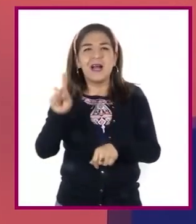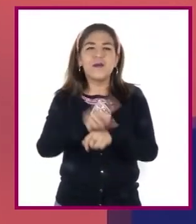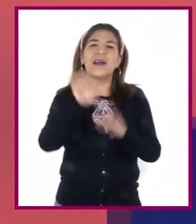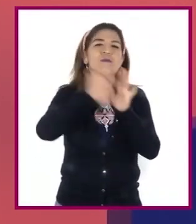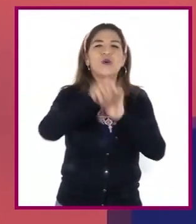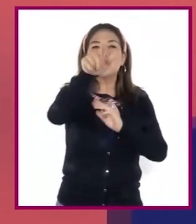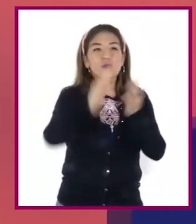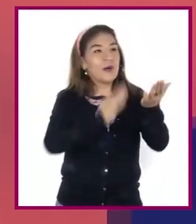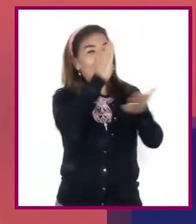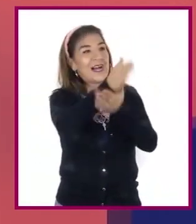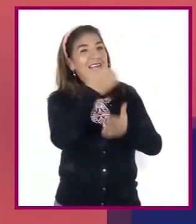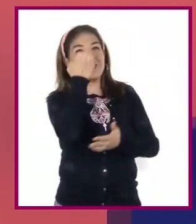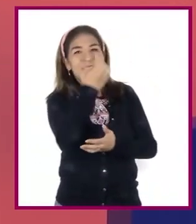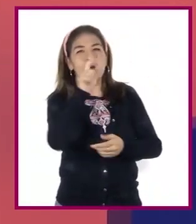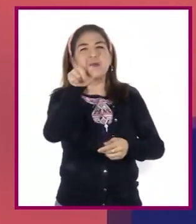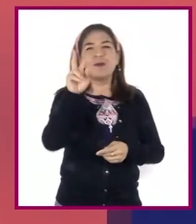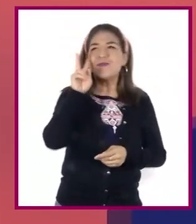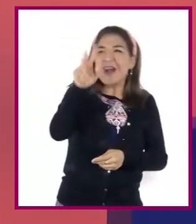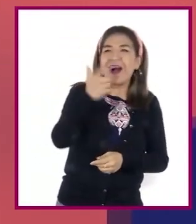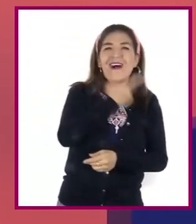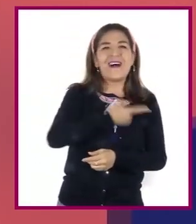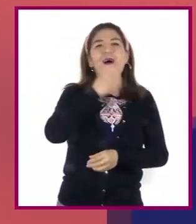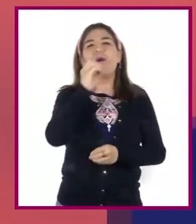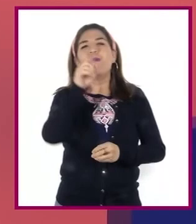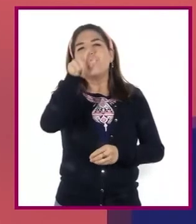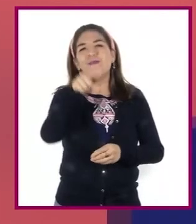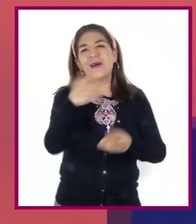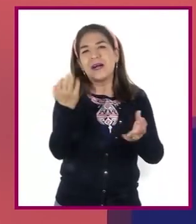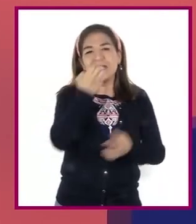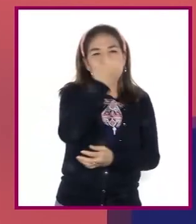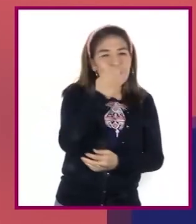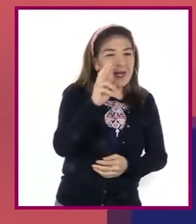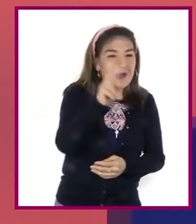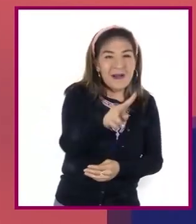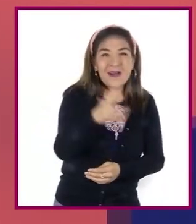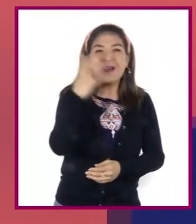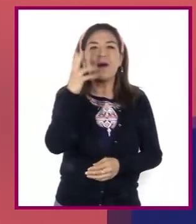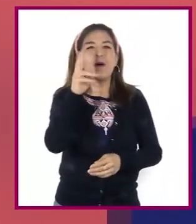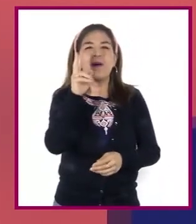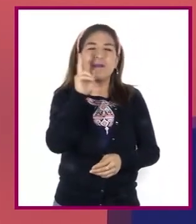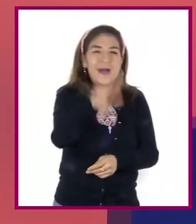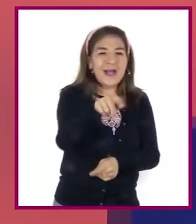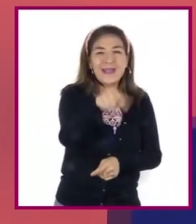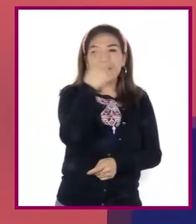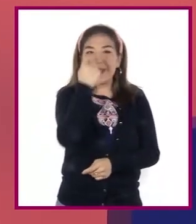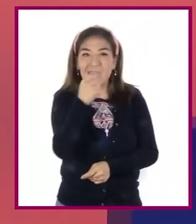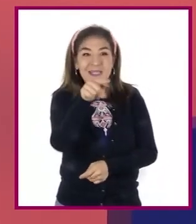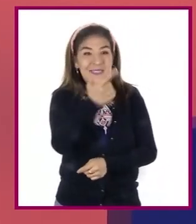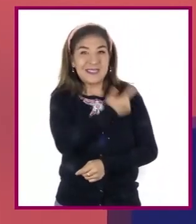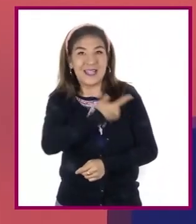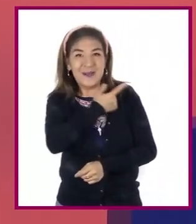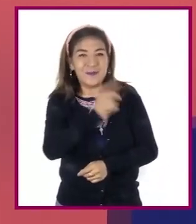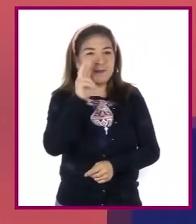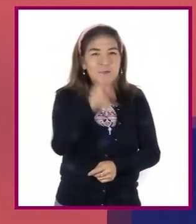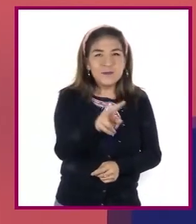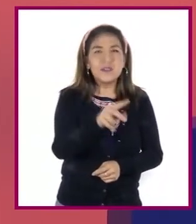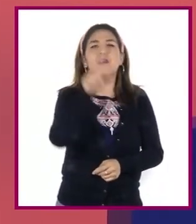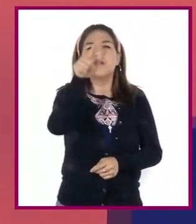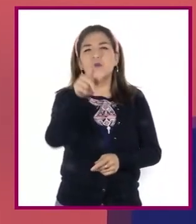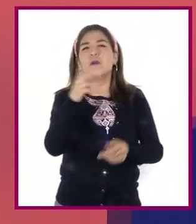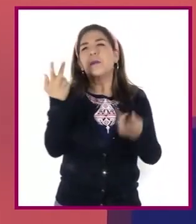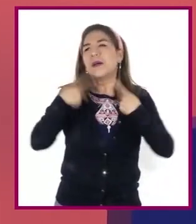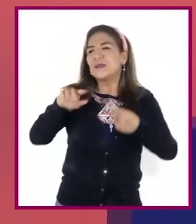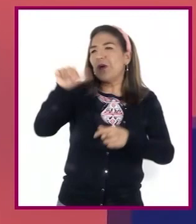la escuela o algún rincón que hayan visto en la televisión o que les hayan platicado y piensen con